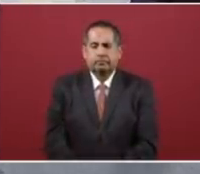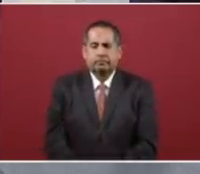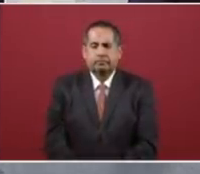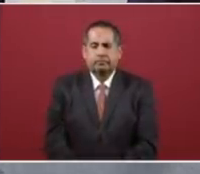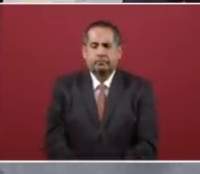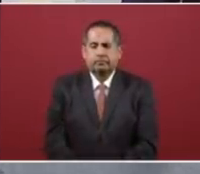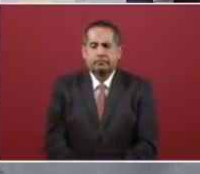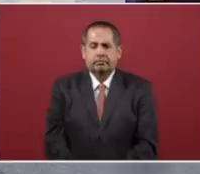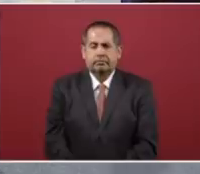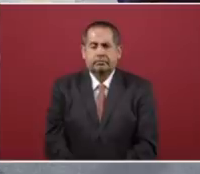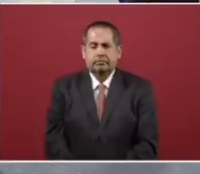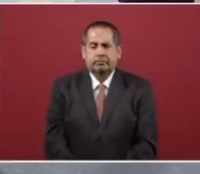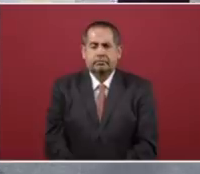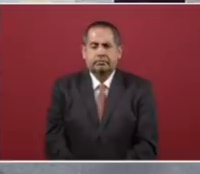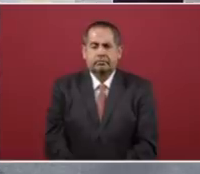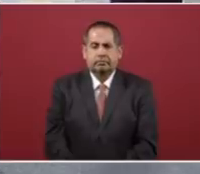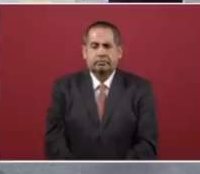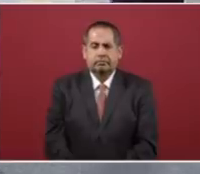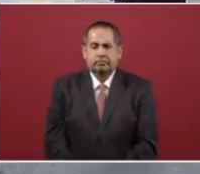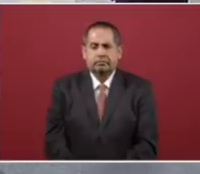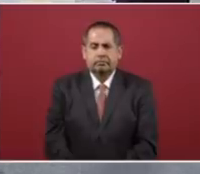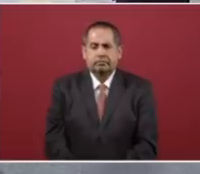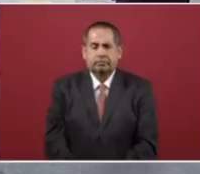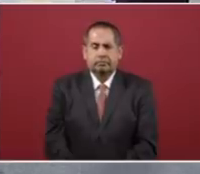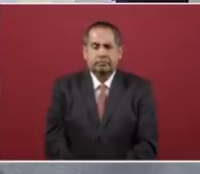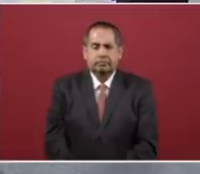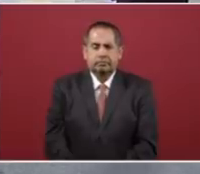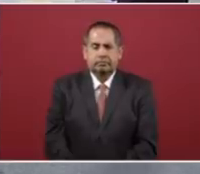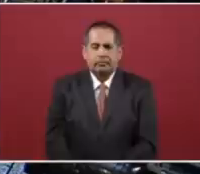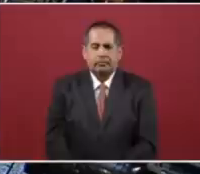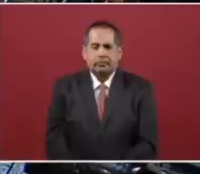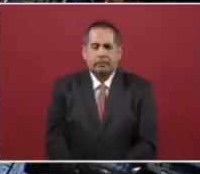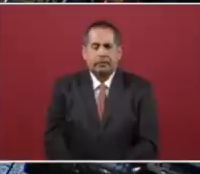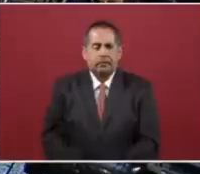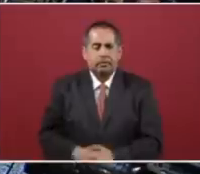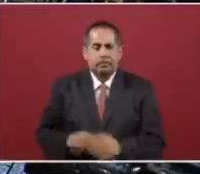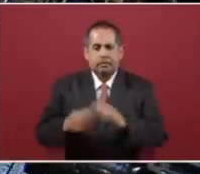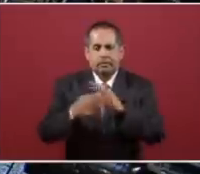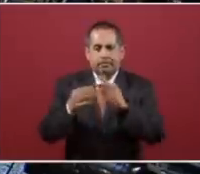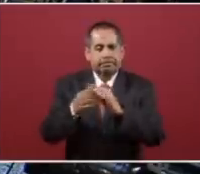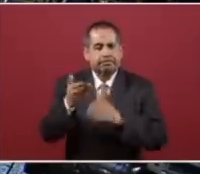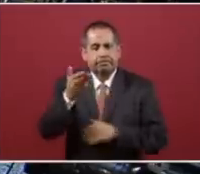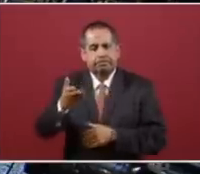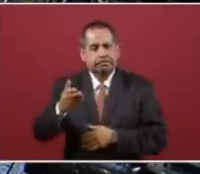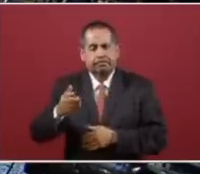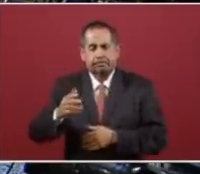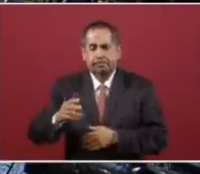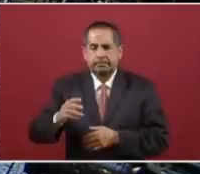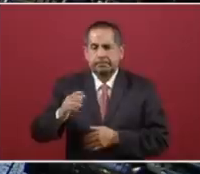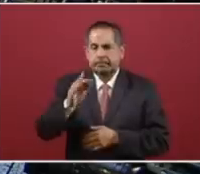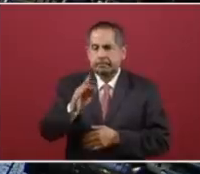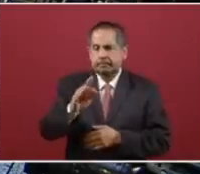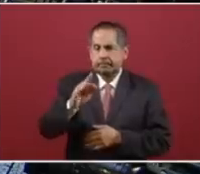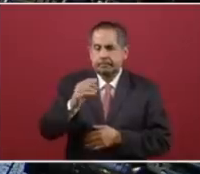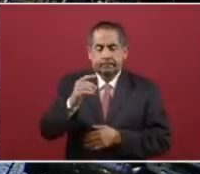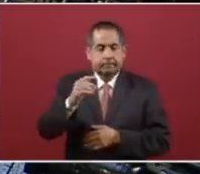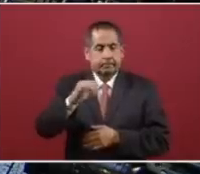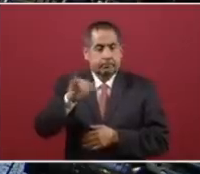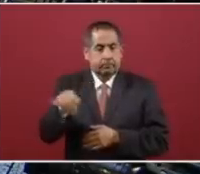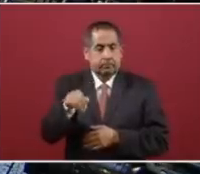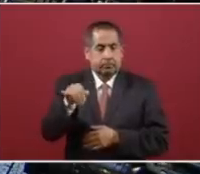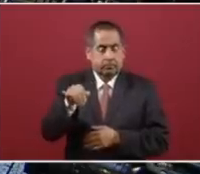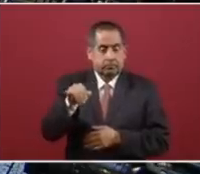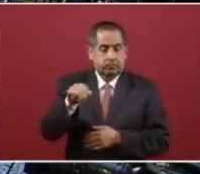bueno primeramente precisar que la procuraduría la fiscalía general de justicia de